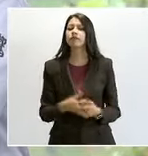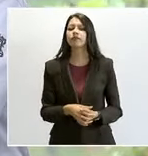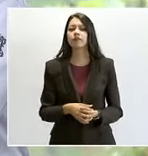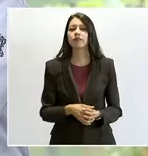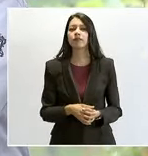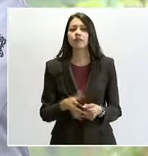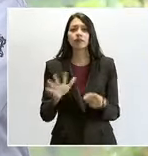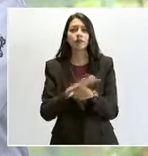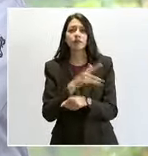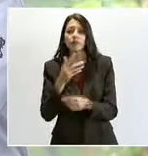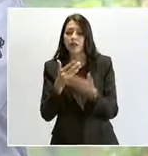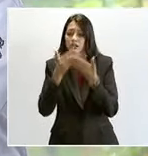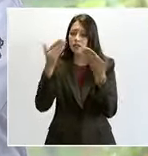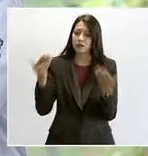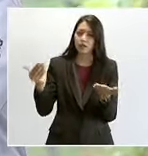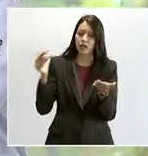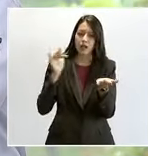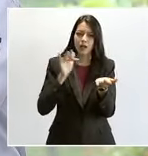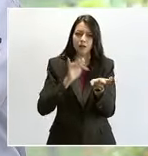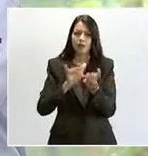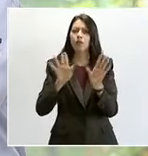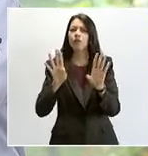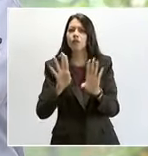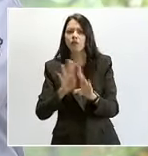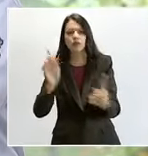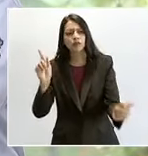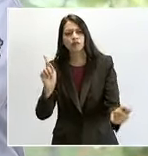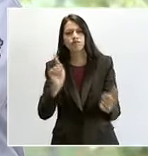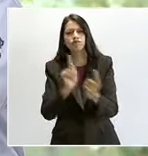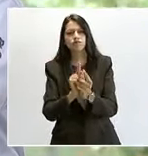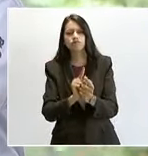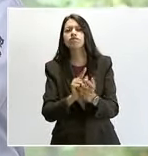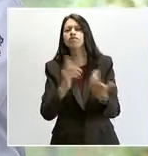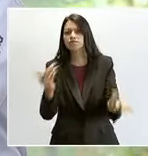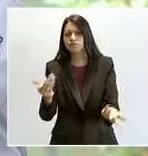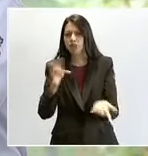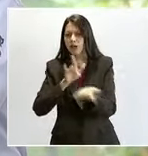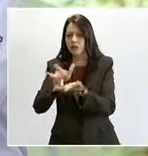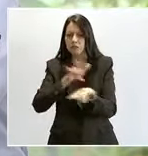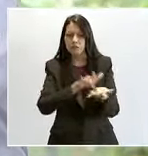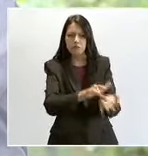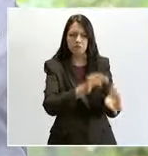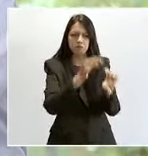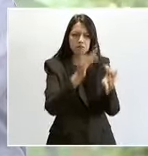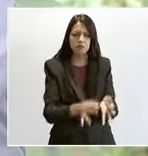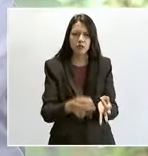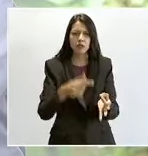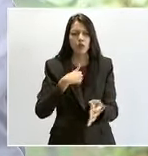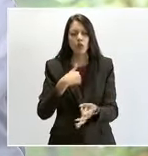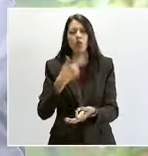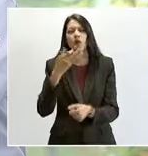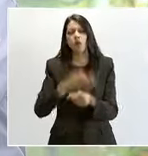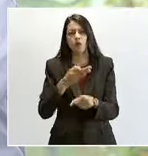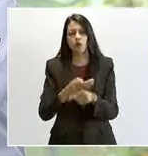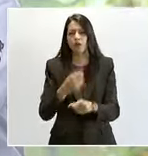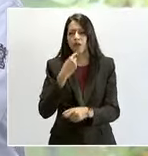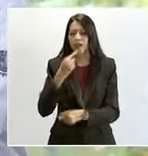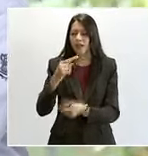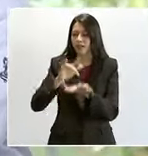ahora los apoyos llegan de manera directa y quiero aprovechar aquí para agradecerle al presidente